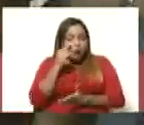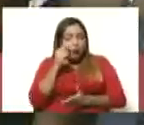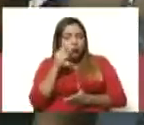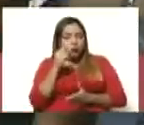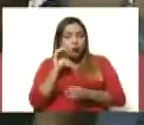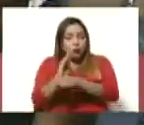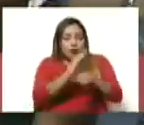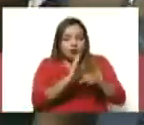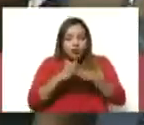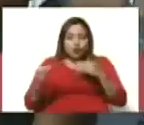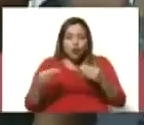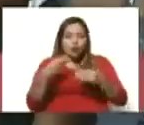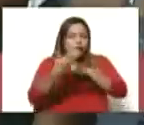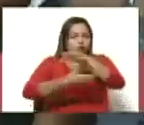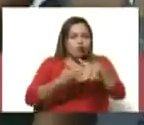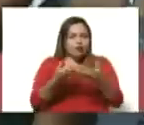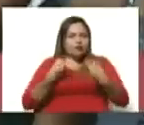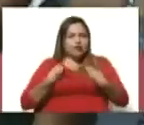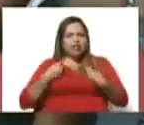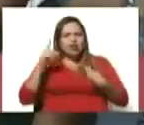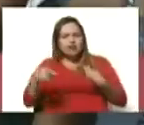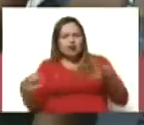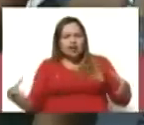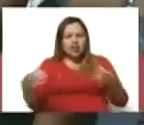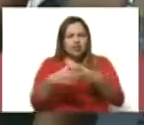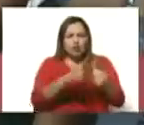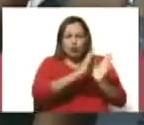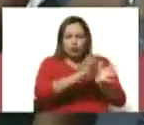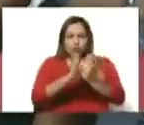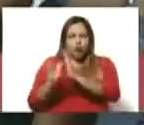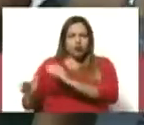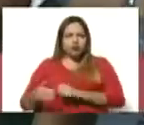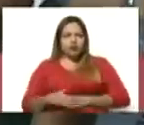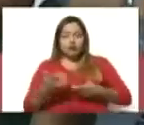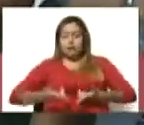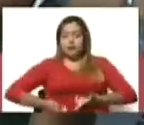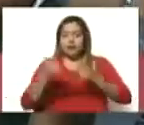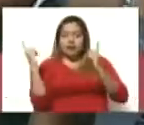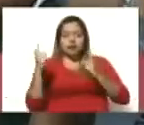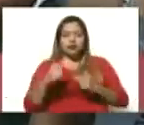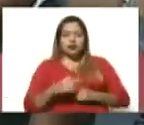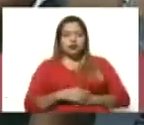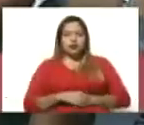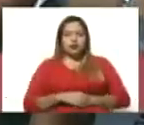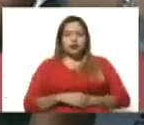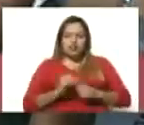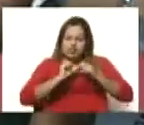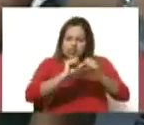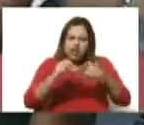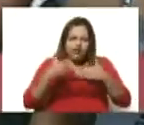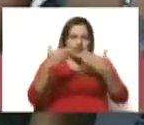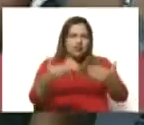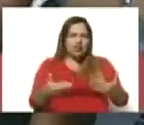Y seguidamente en un gran equipo logístico que permitió